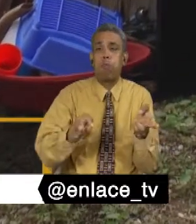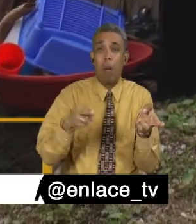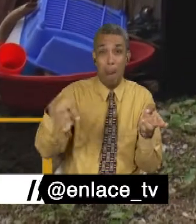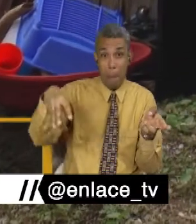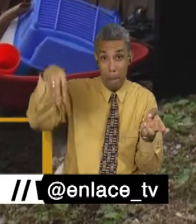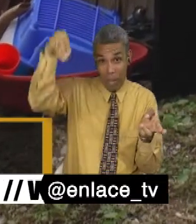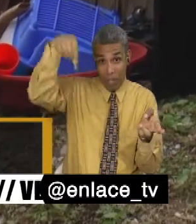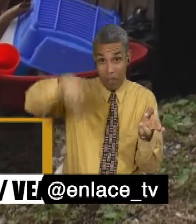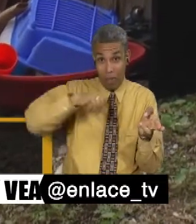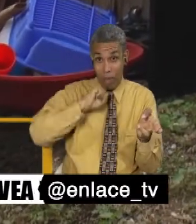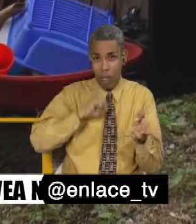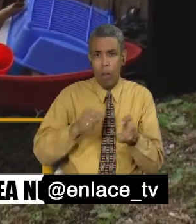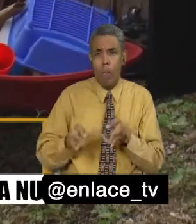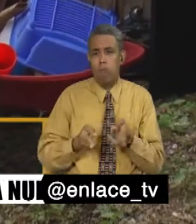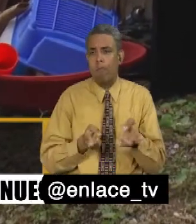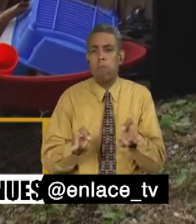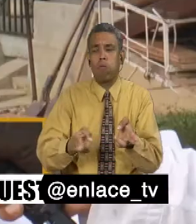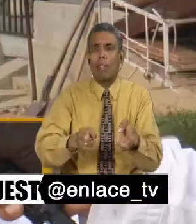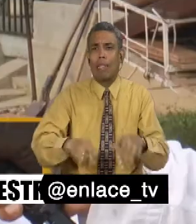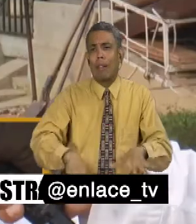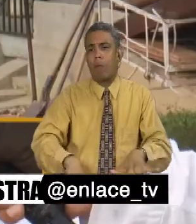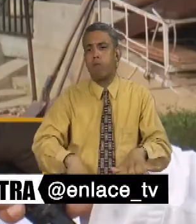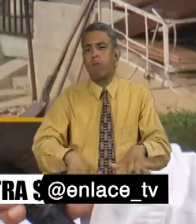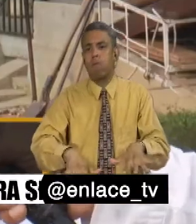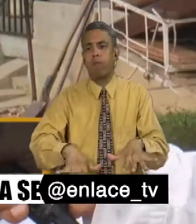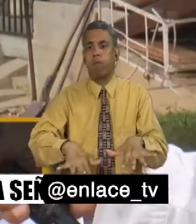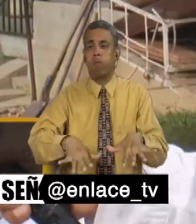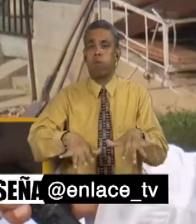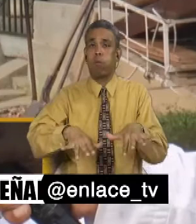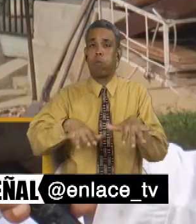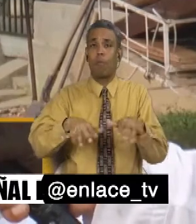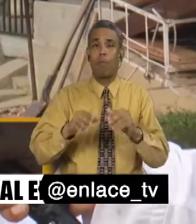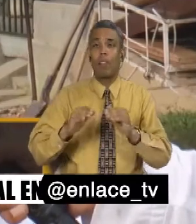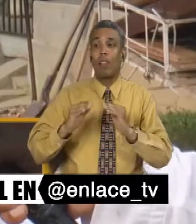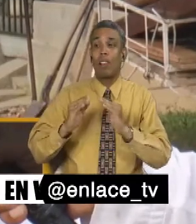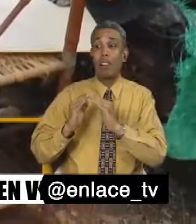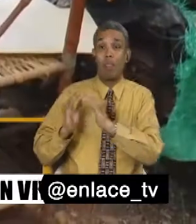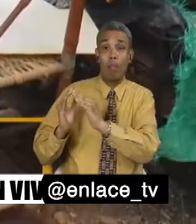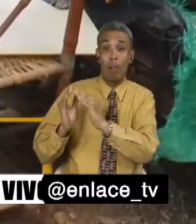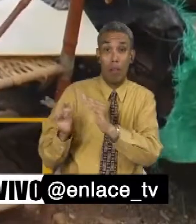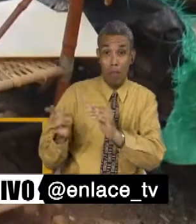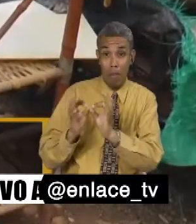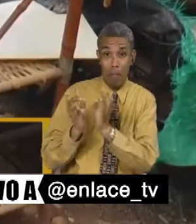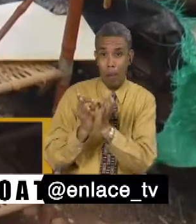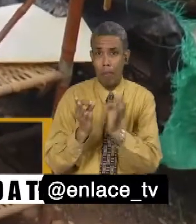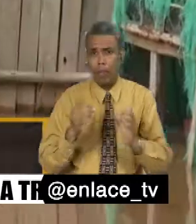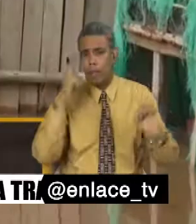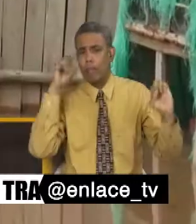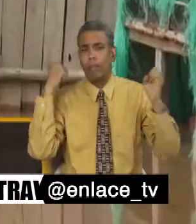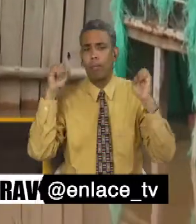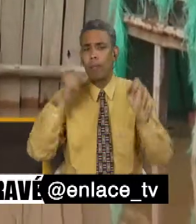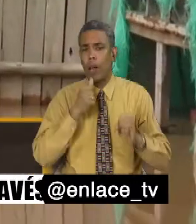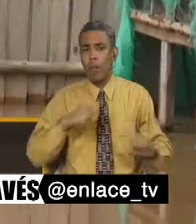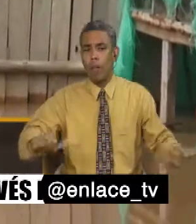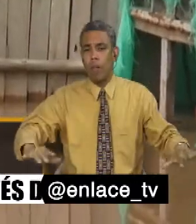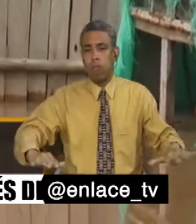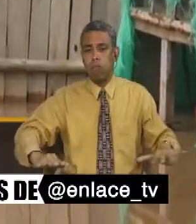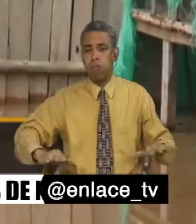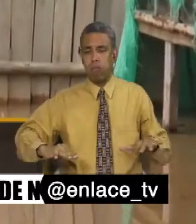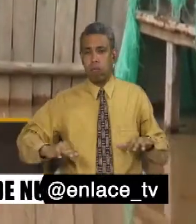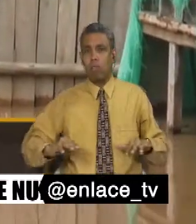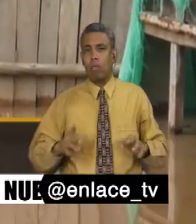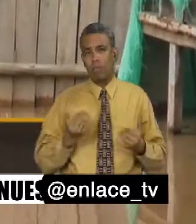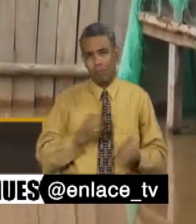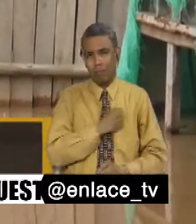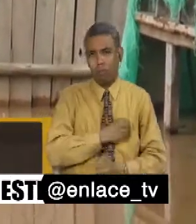muchas viviendas en estos momentos se encuentran con el agua dentro de las viviendas. Piden que sean situados en albergues temporales mientras